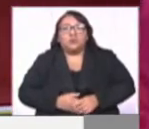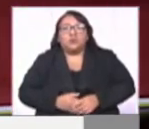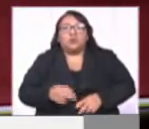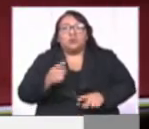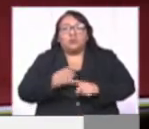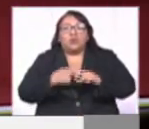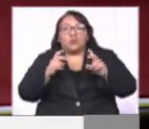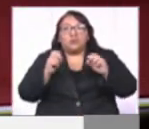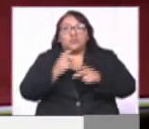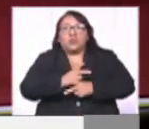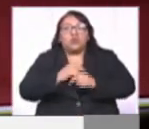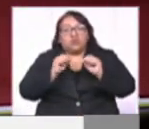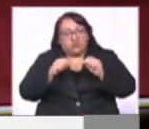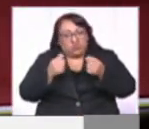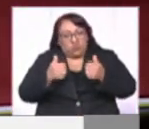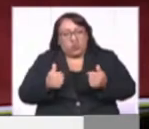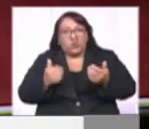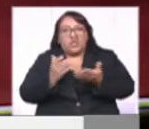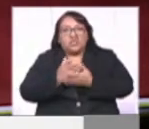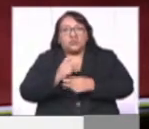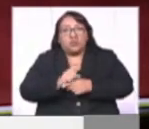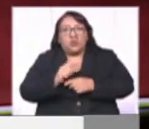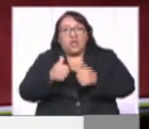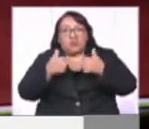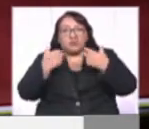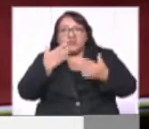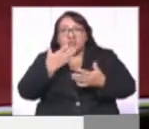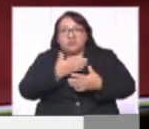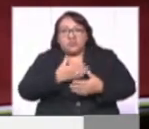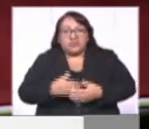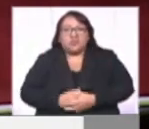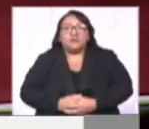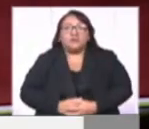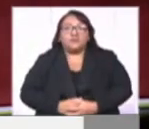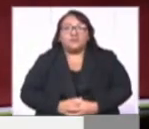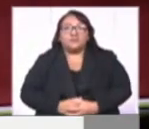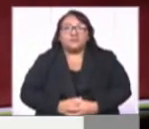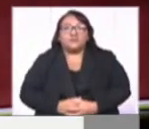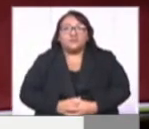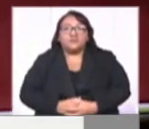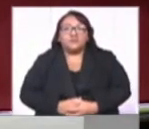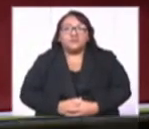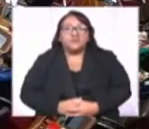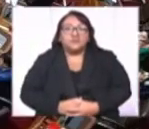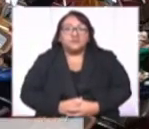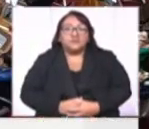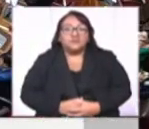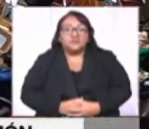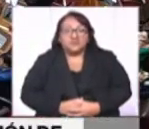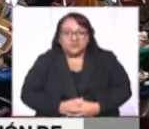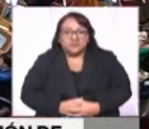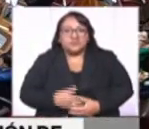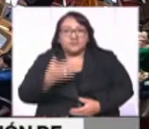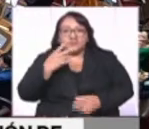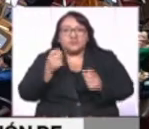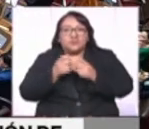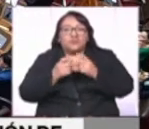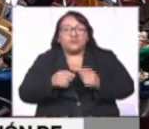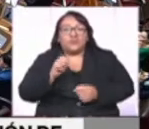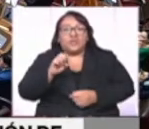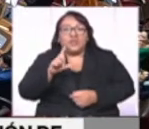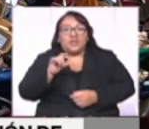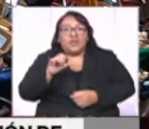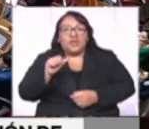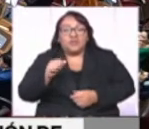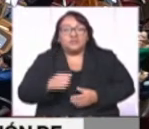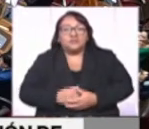que es bueno tener una escuela allá en Amazonas. Gracias, presidente. Gracias, congresista. Tiene uso de la palabra el congresista Elías